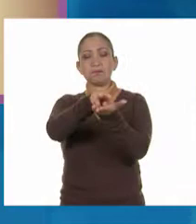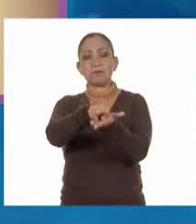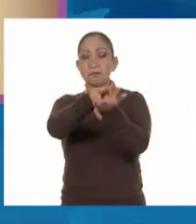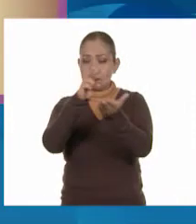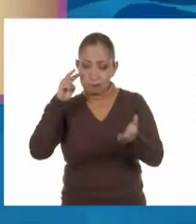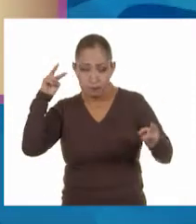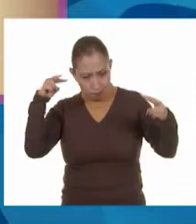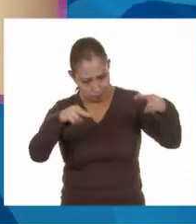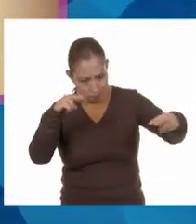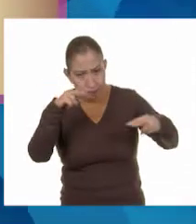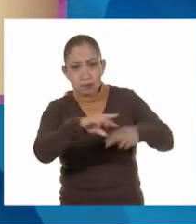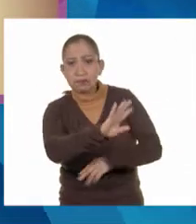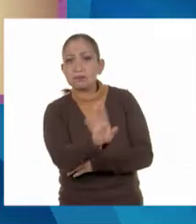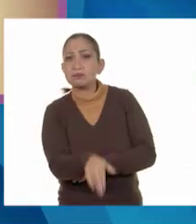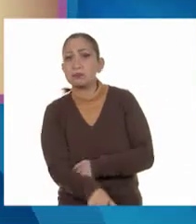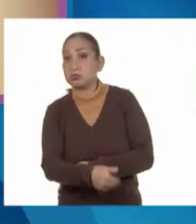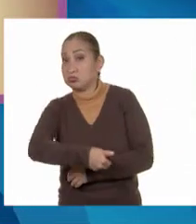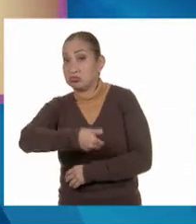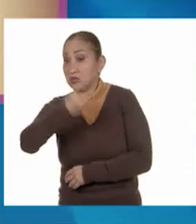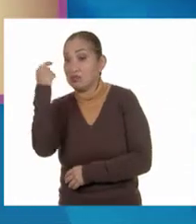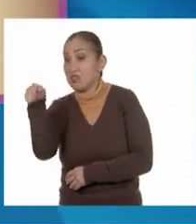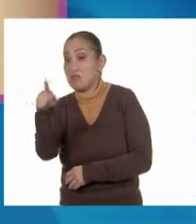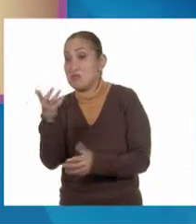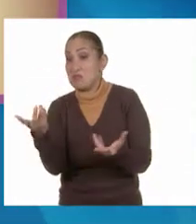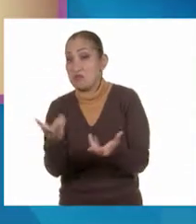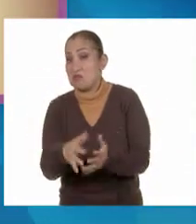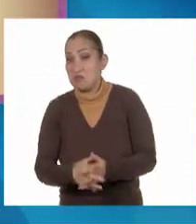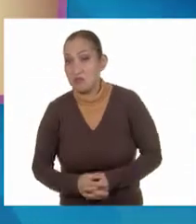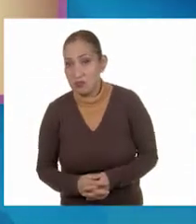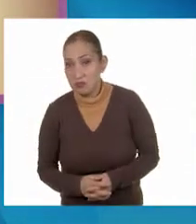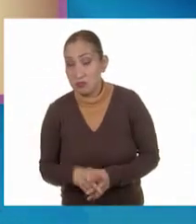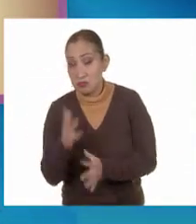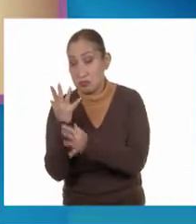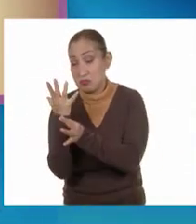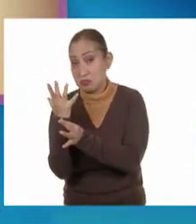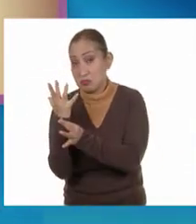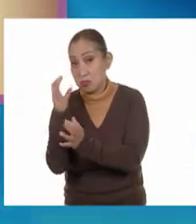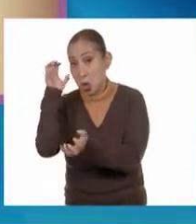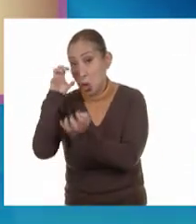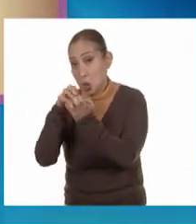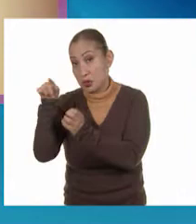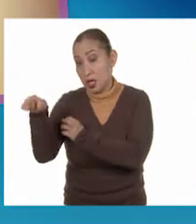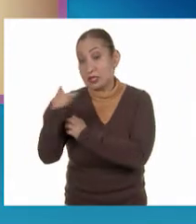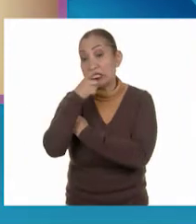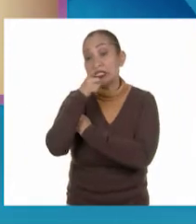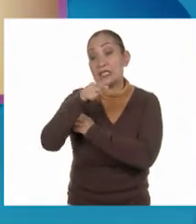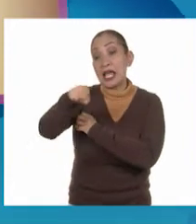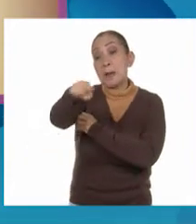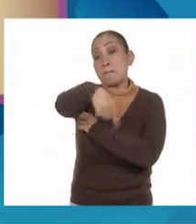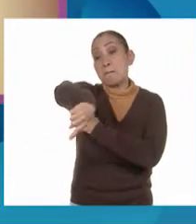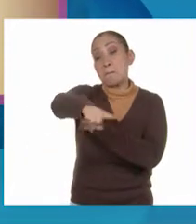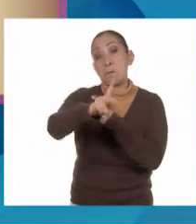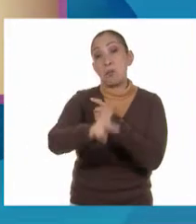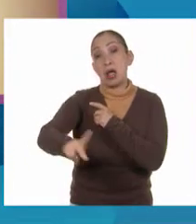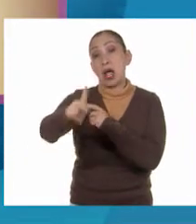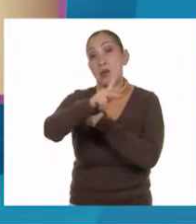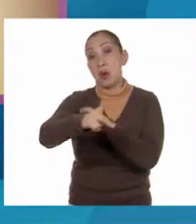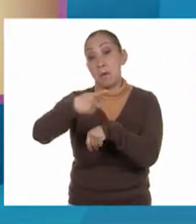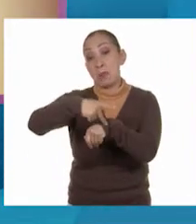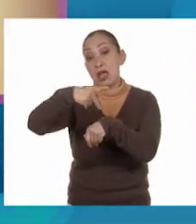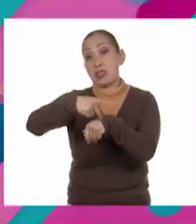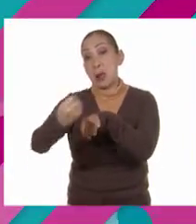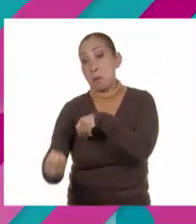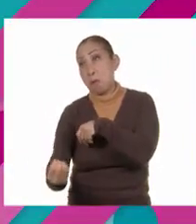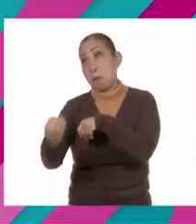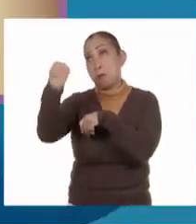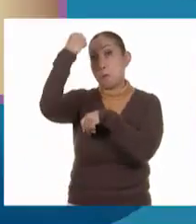gente, y no sé lo que de él hicieron. Según Cortés, los mexicas lo mataron por una herida de una pedrada